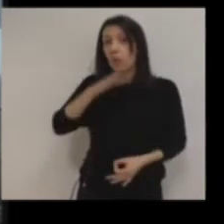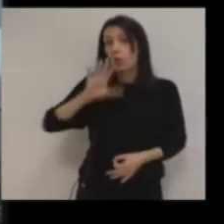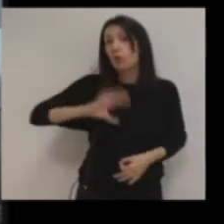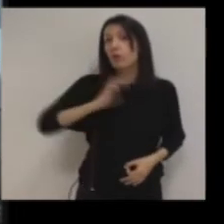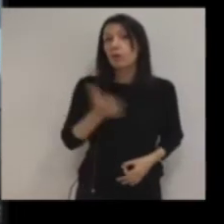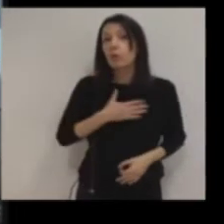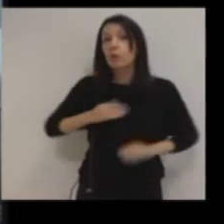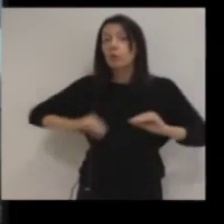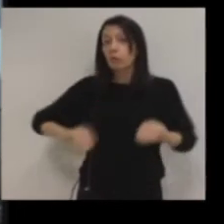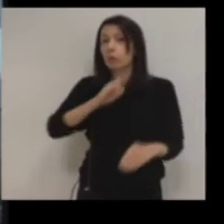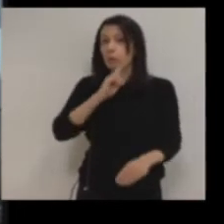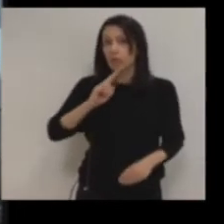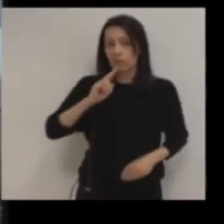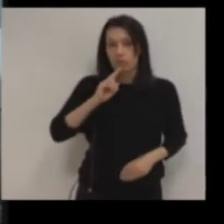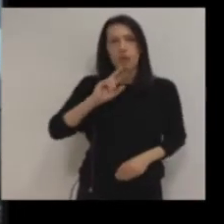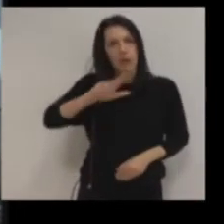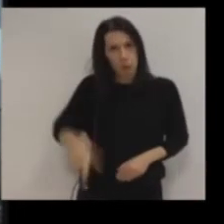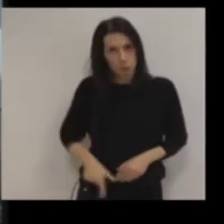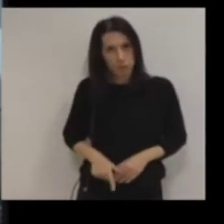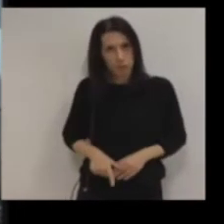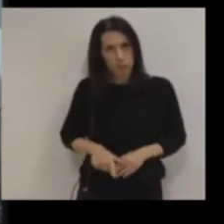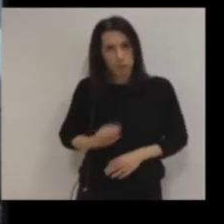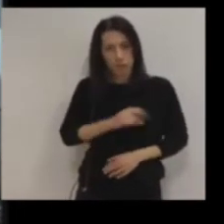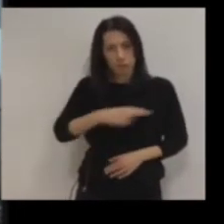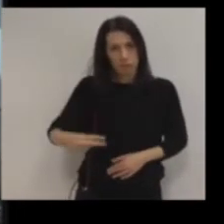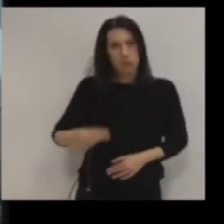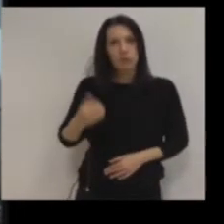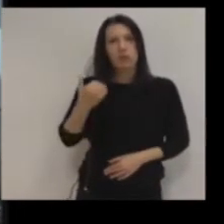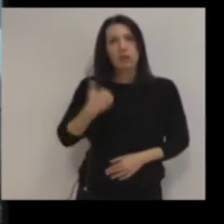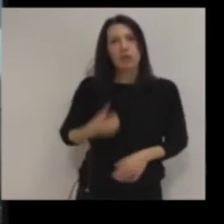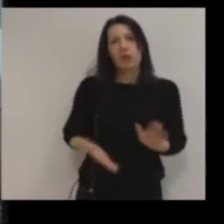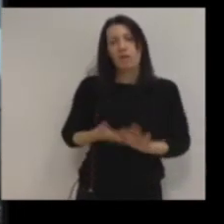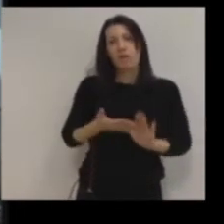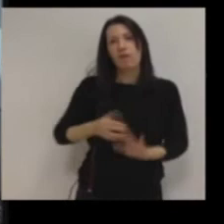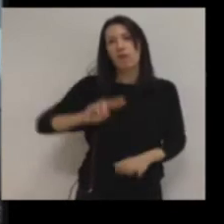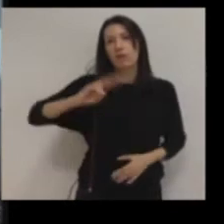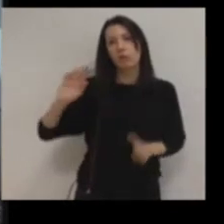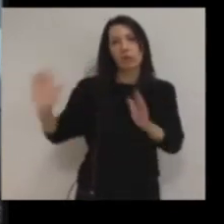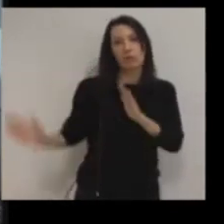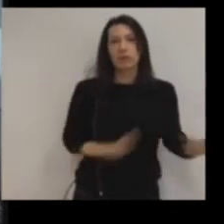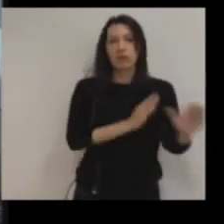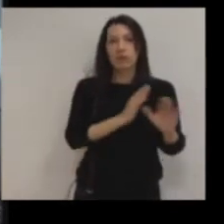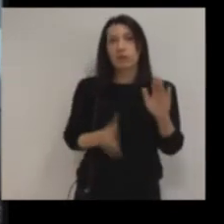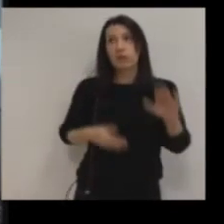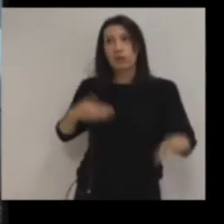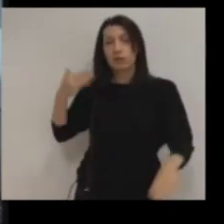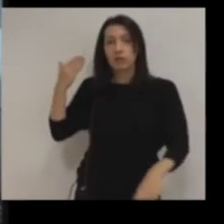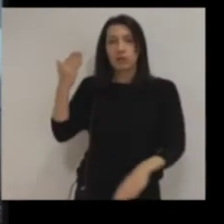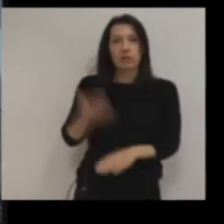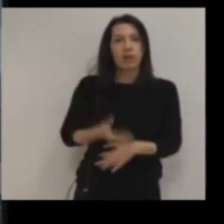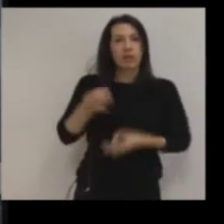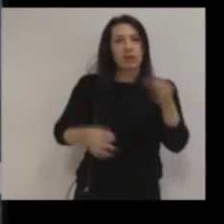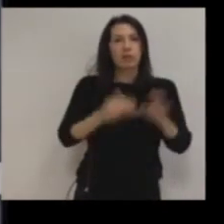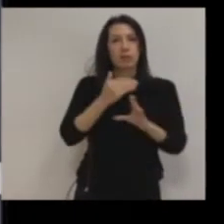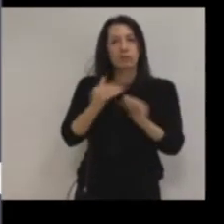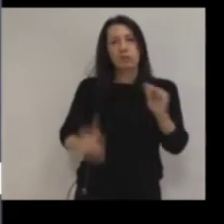su madre y tal, y bueno, pues, ya estaba en segunda instancia, o sea, en el Tribunal Superior de Justicia, y